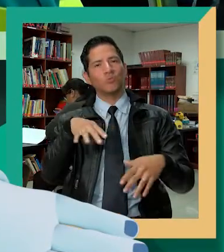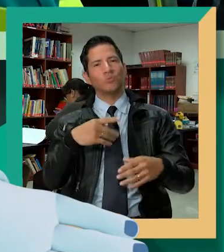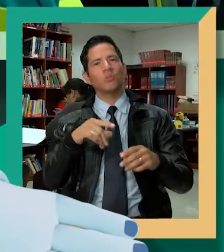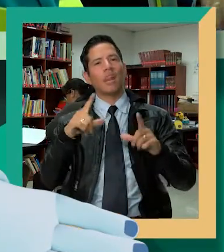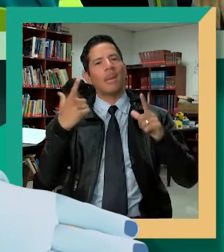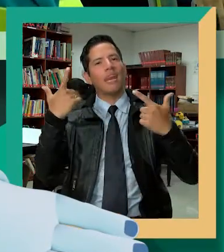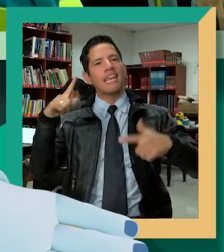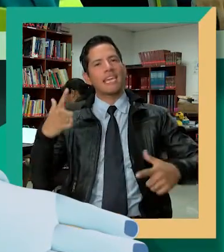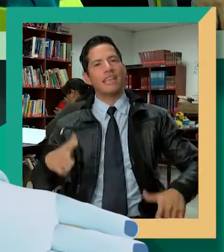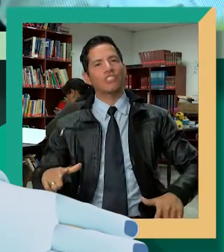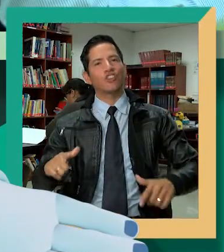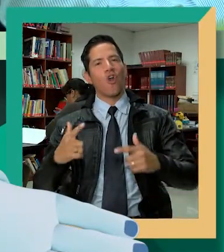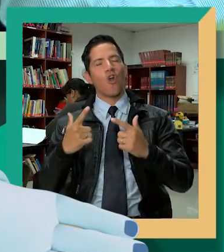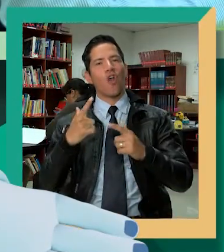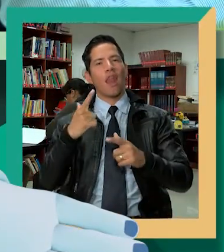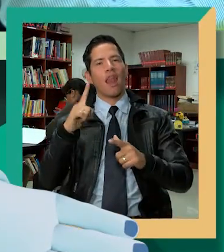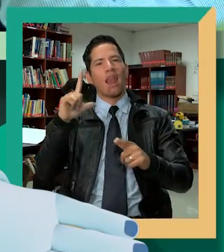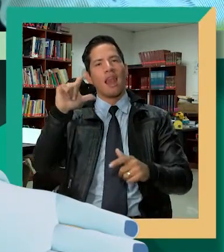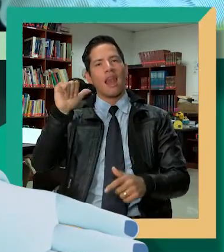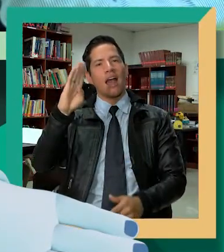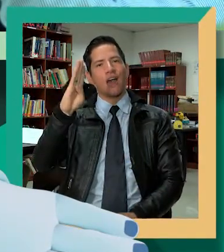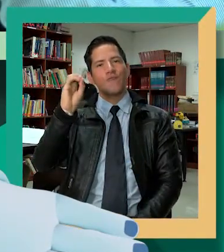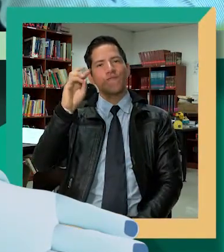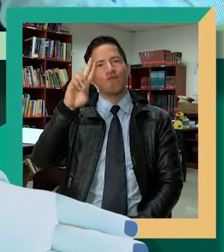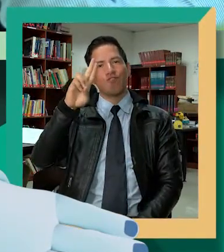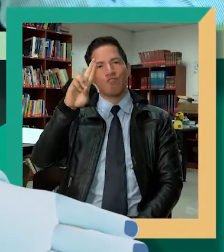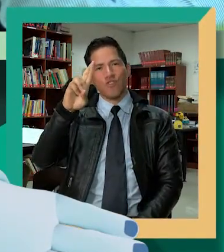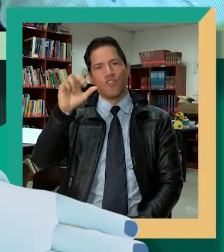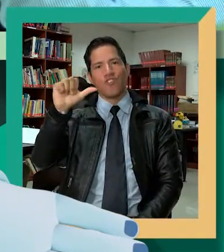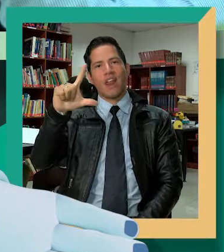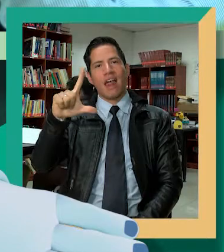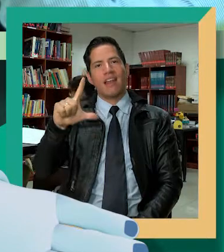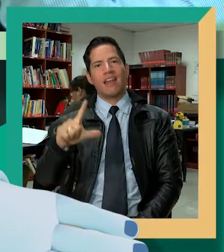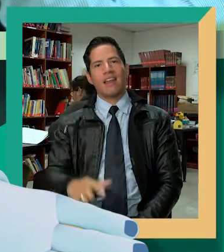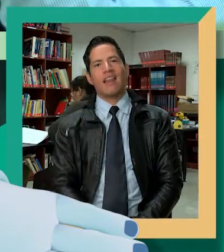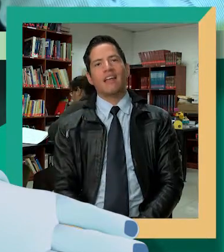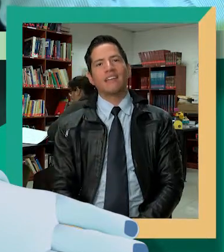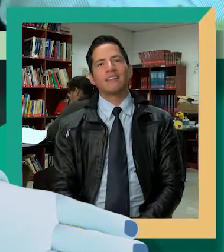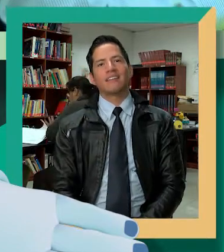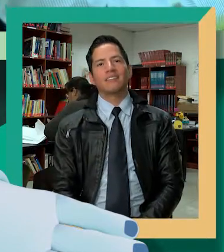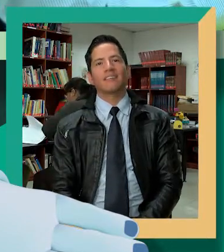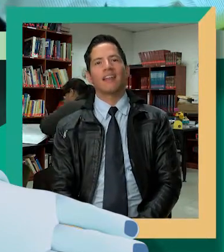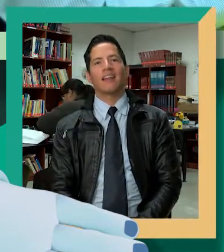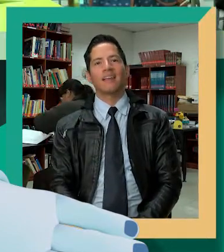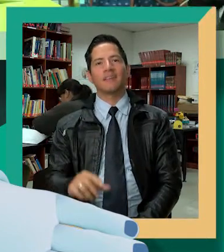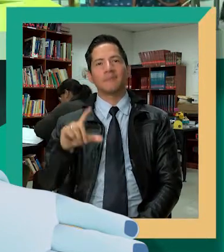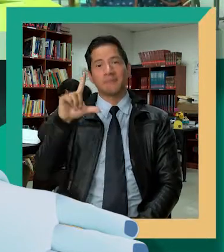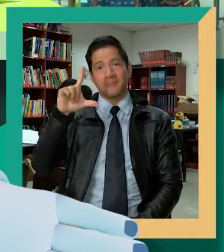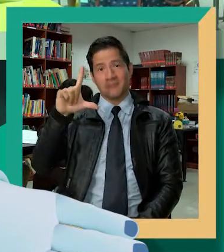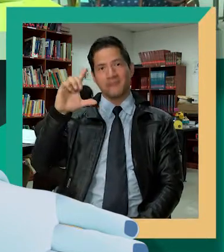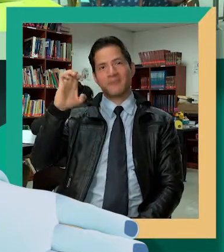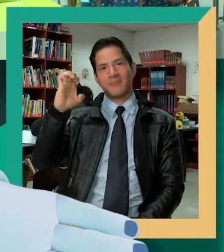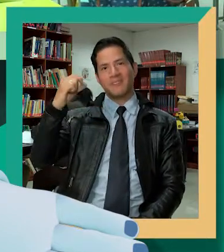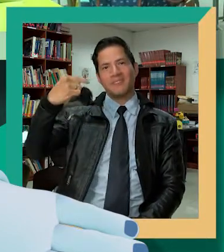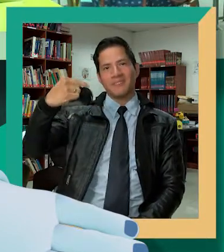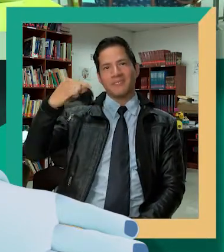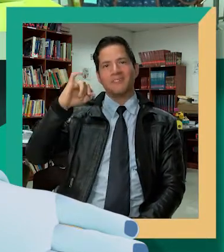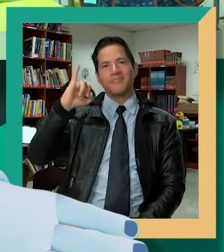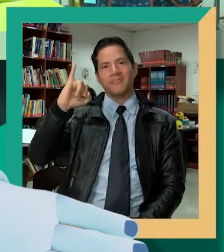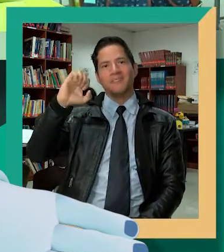Bueno, ahora según veo mi pensum de estudios, estamos en legislación laboral y me gusta mucho.